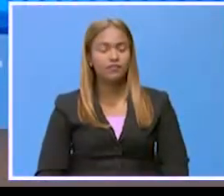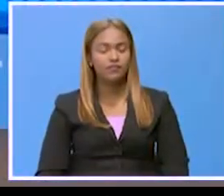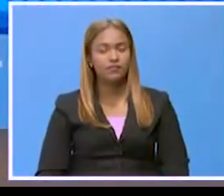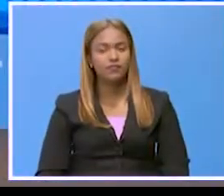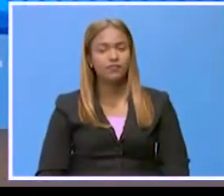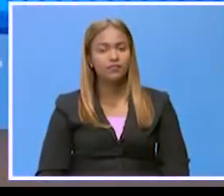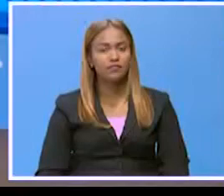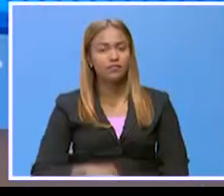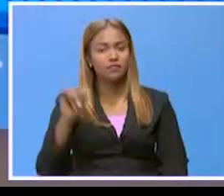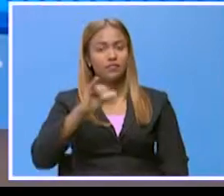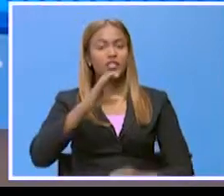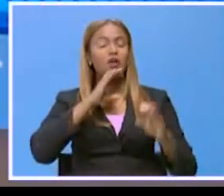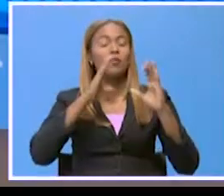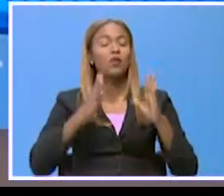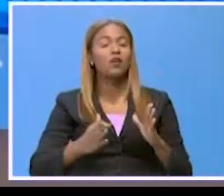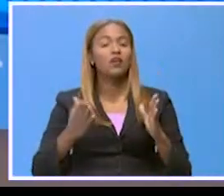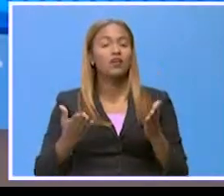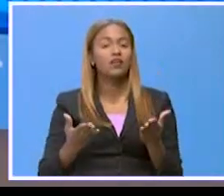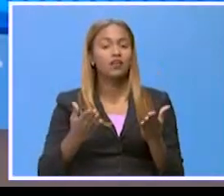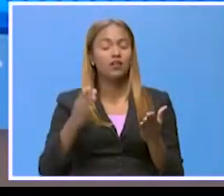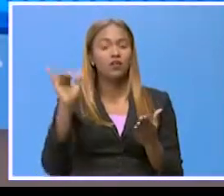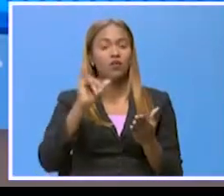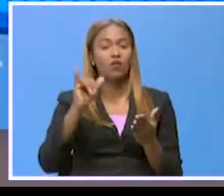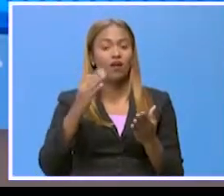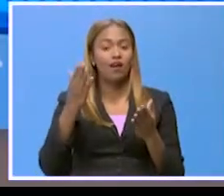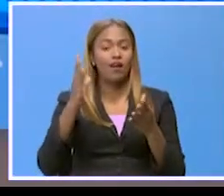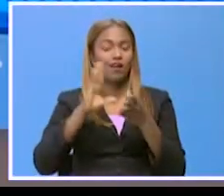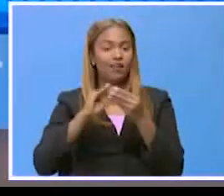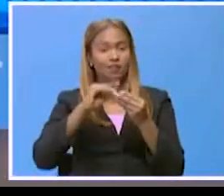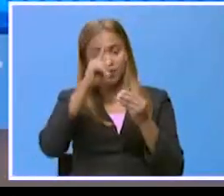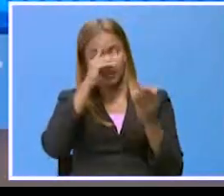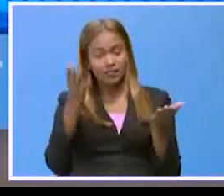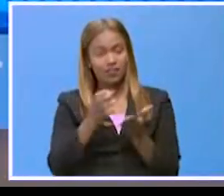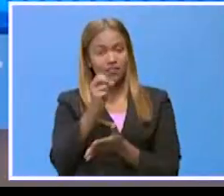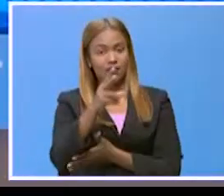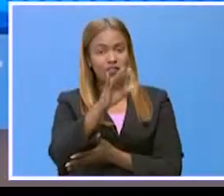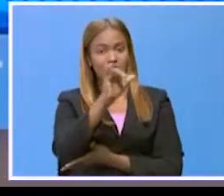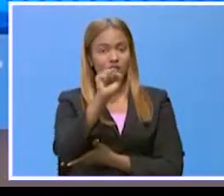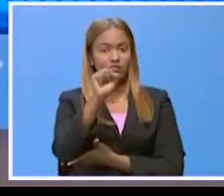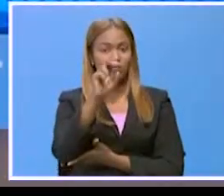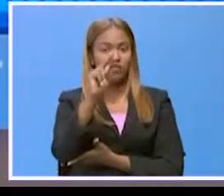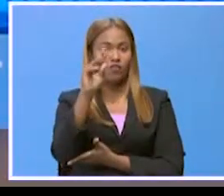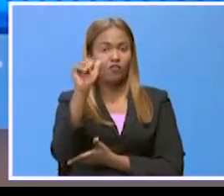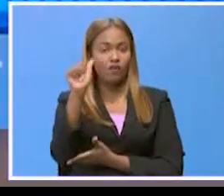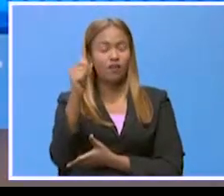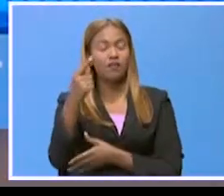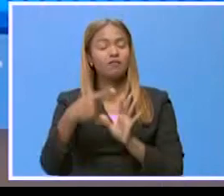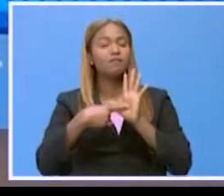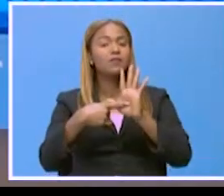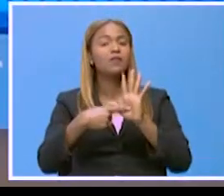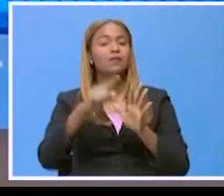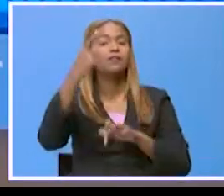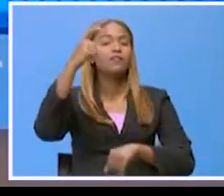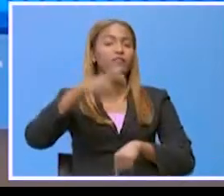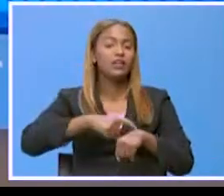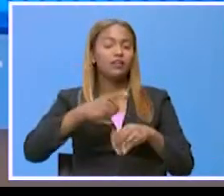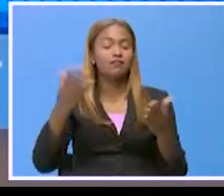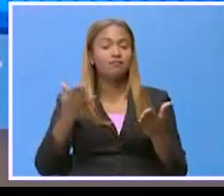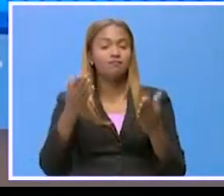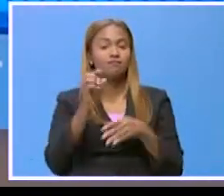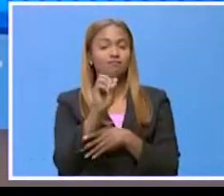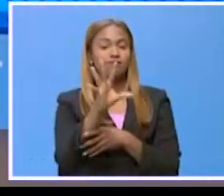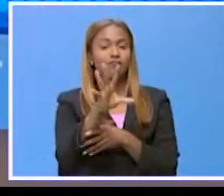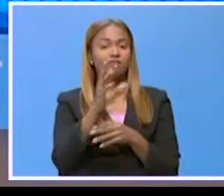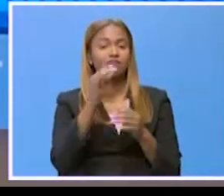señores y el comunicador y locutor de esta planta televisora jesús no va expuso por primera vez ante las cámaras